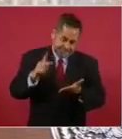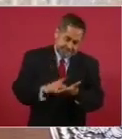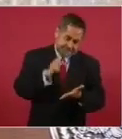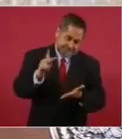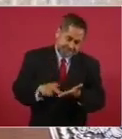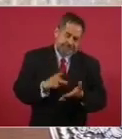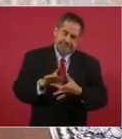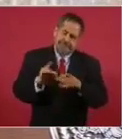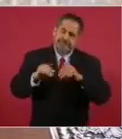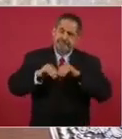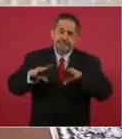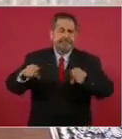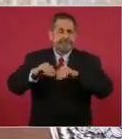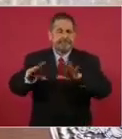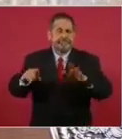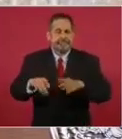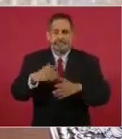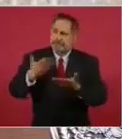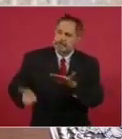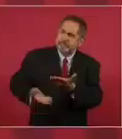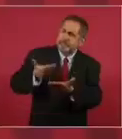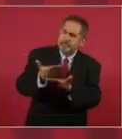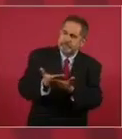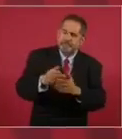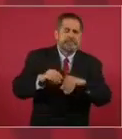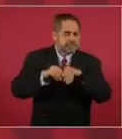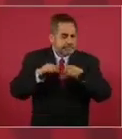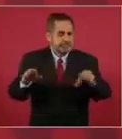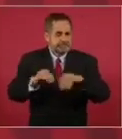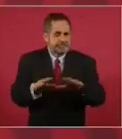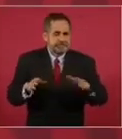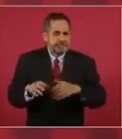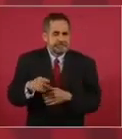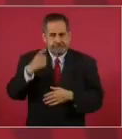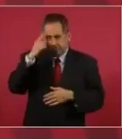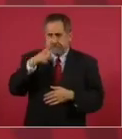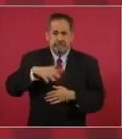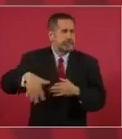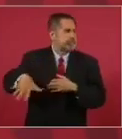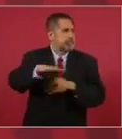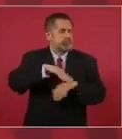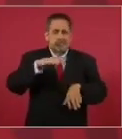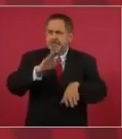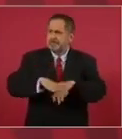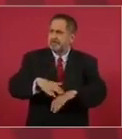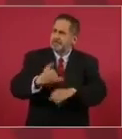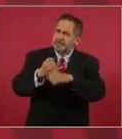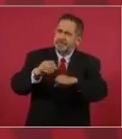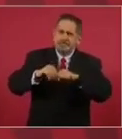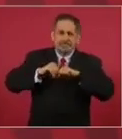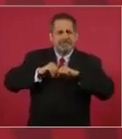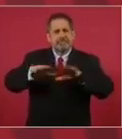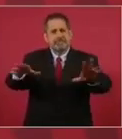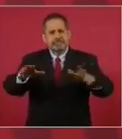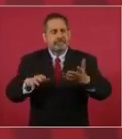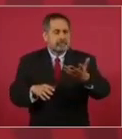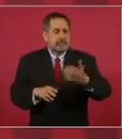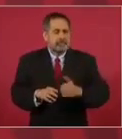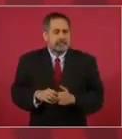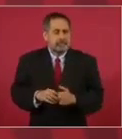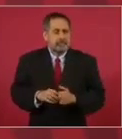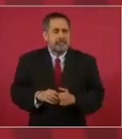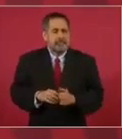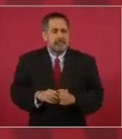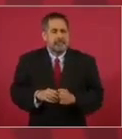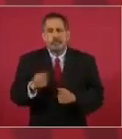lo que propusimos para que se difunda más. Y quienes